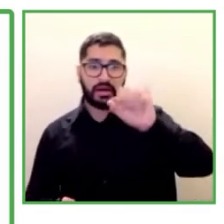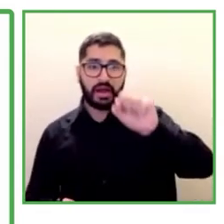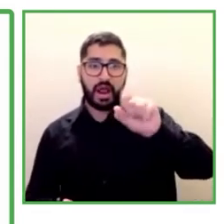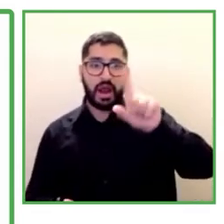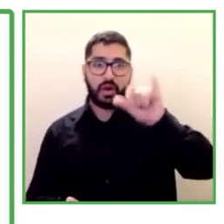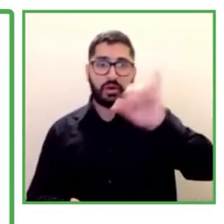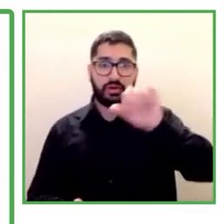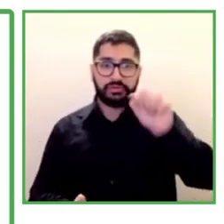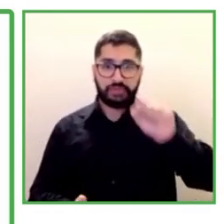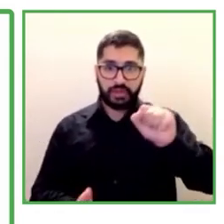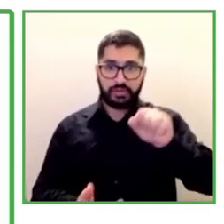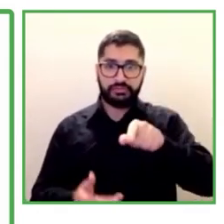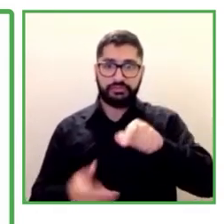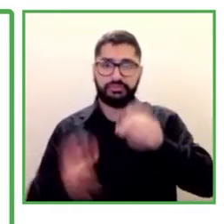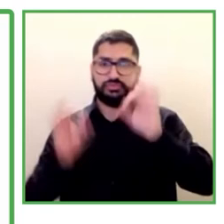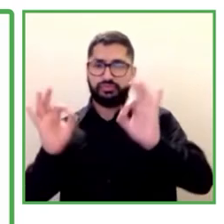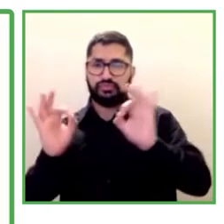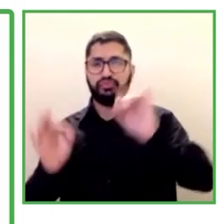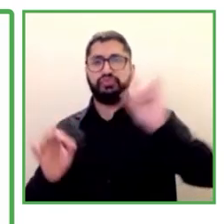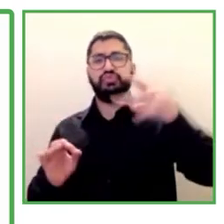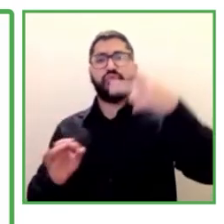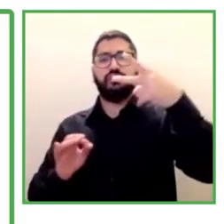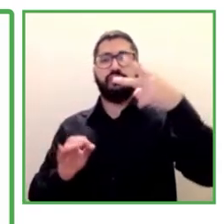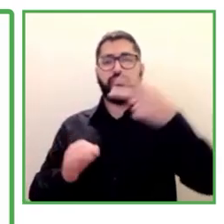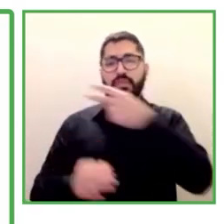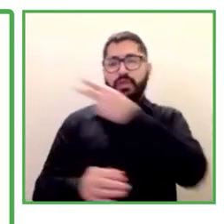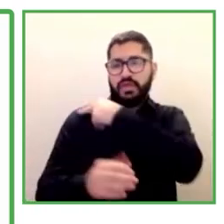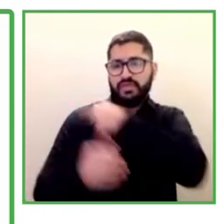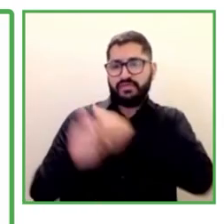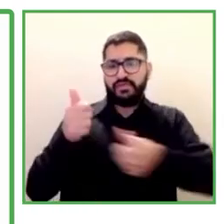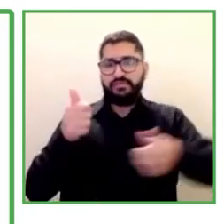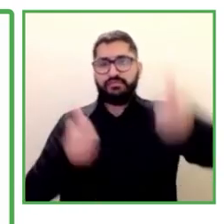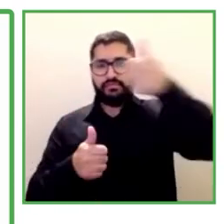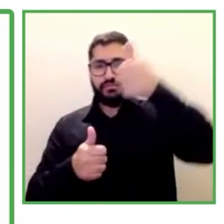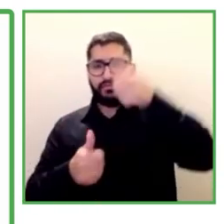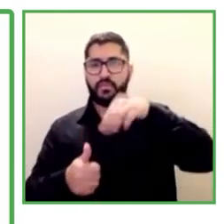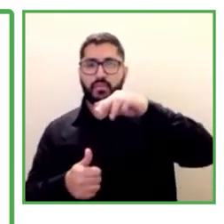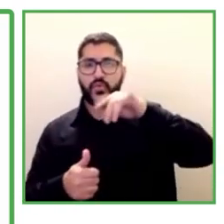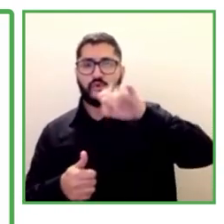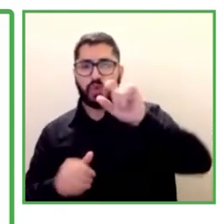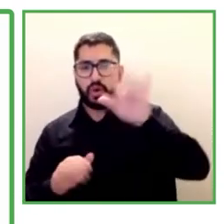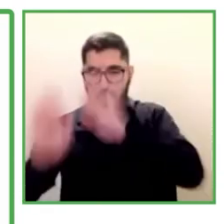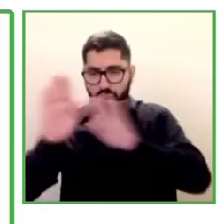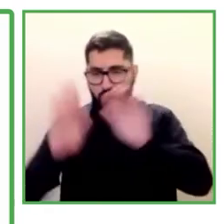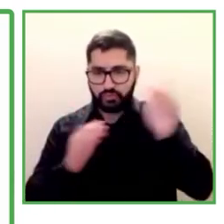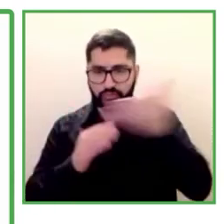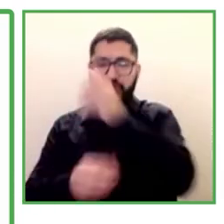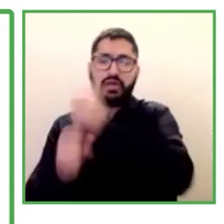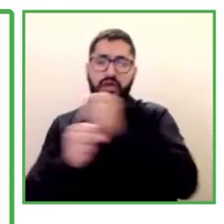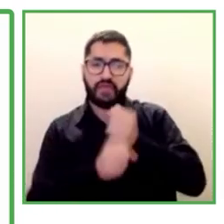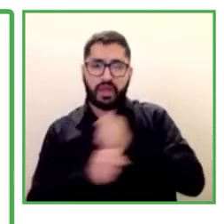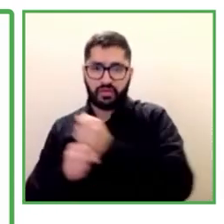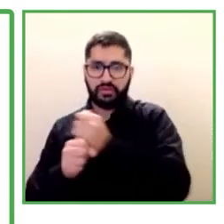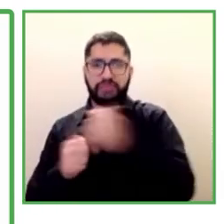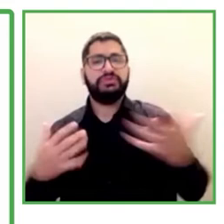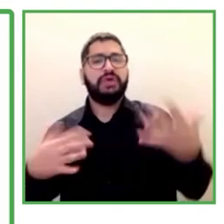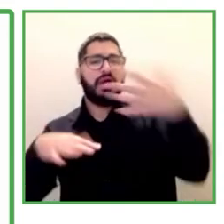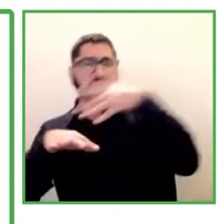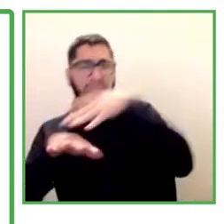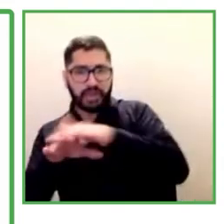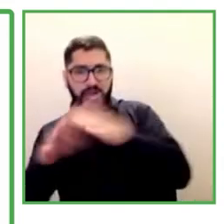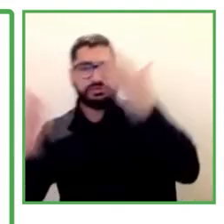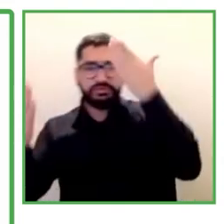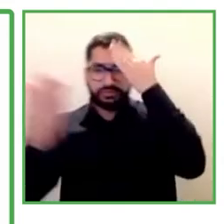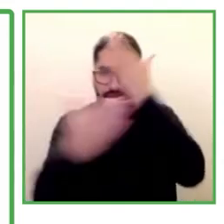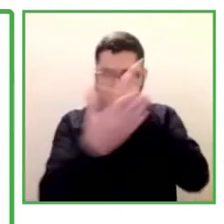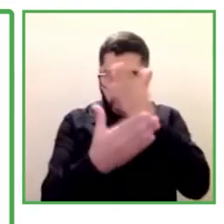la Mutual de Seguridad de la Cámara Chilena de la Construcción. María Luisa es trabajadora social de la Universidad Católica de